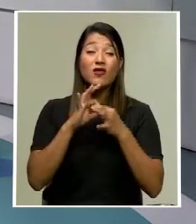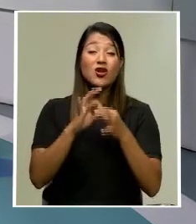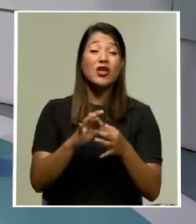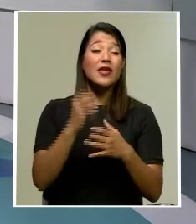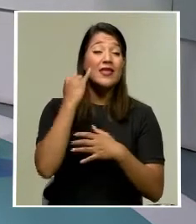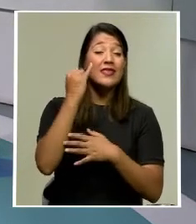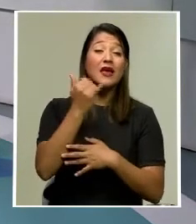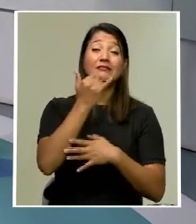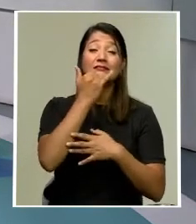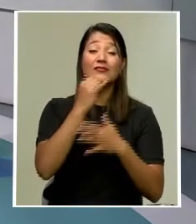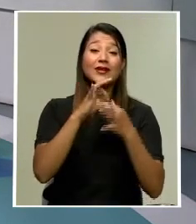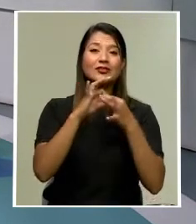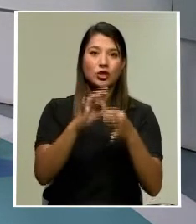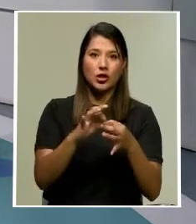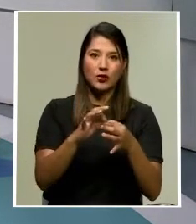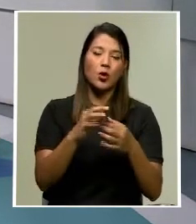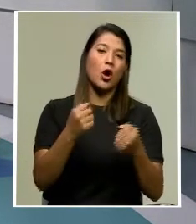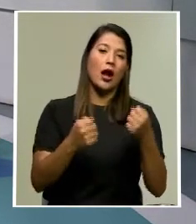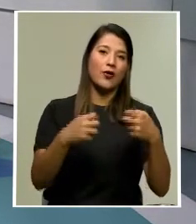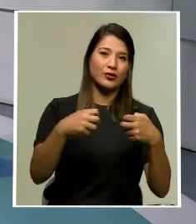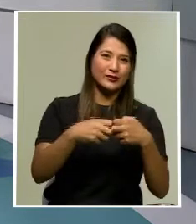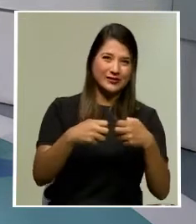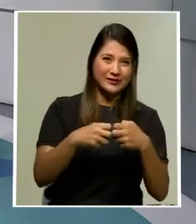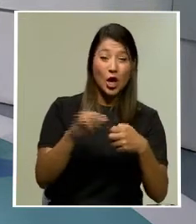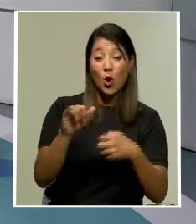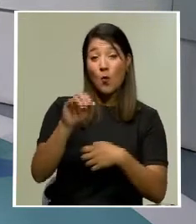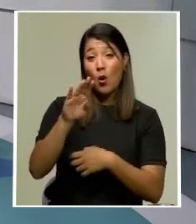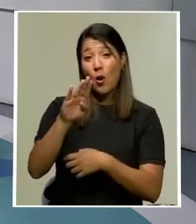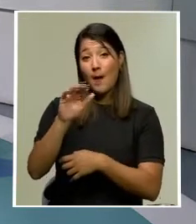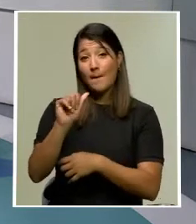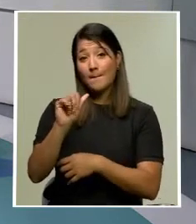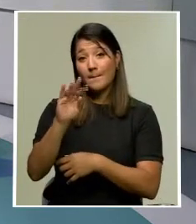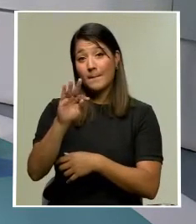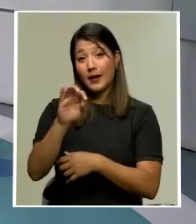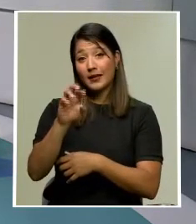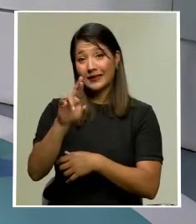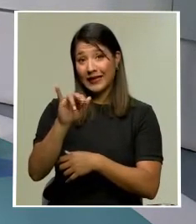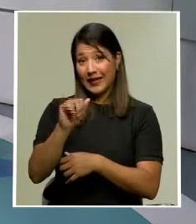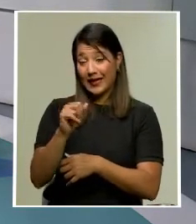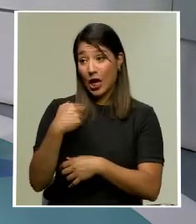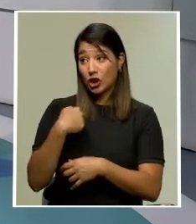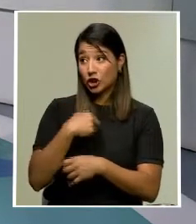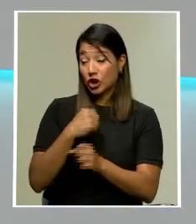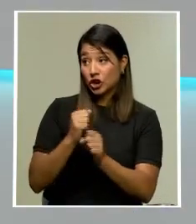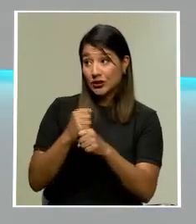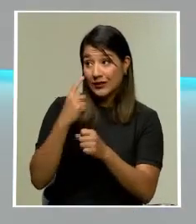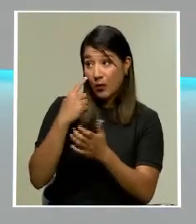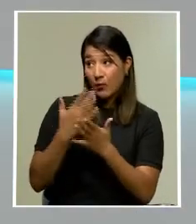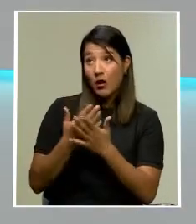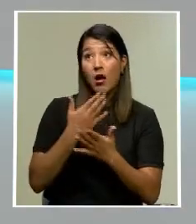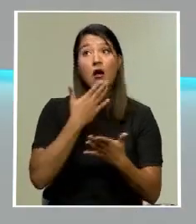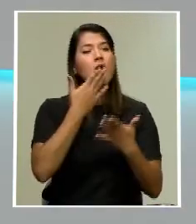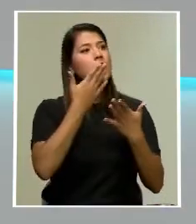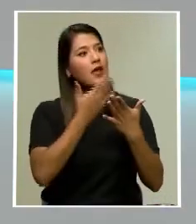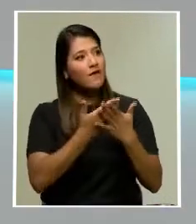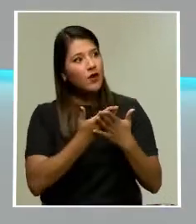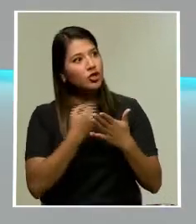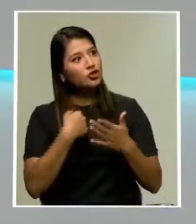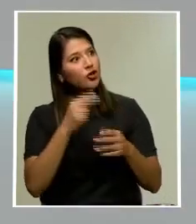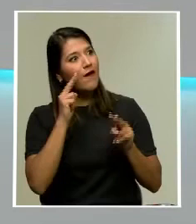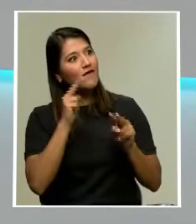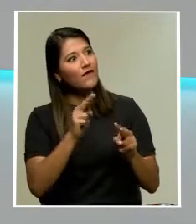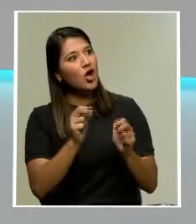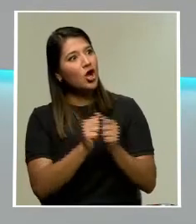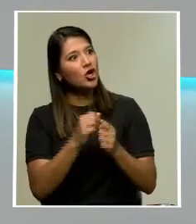eléctricos. Hay muchos, las baterías, si suben cuestas. Hicimos una prueba con uno de ellos. Ay, qué bueno. Yo voy a ver con mucho interés